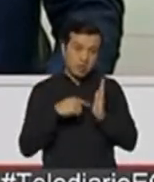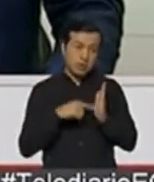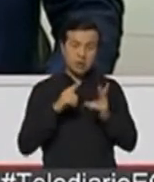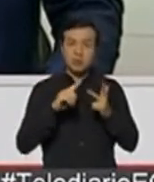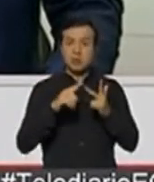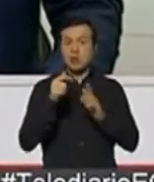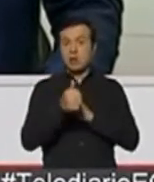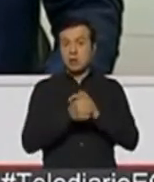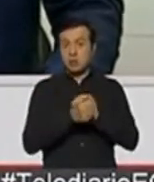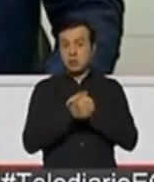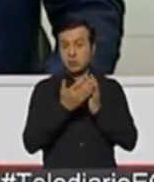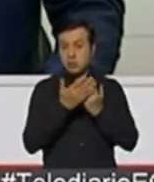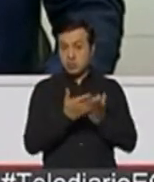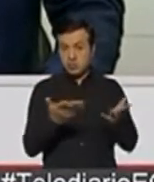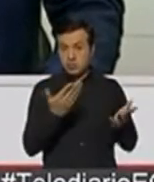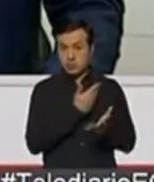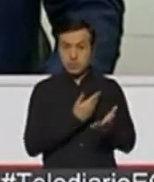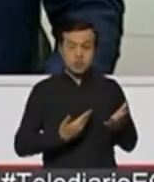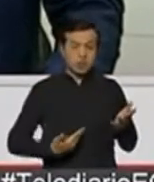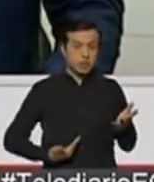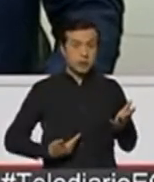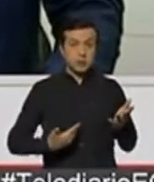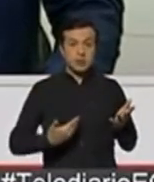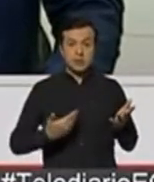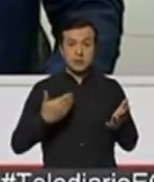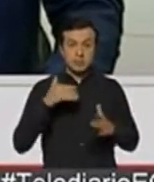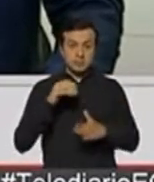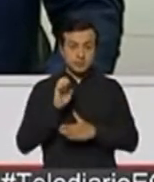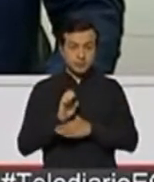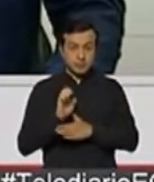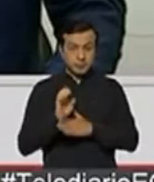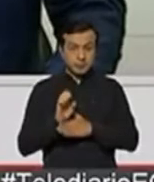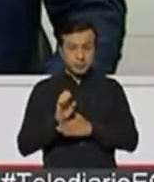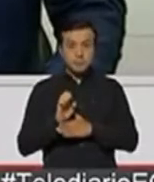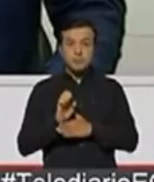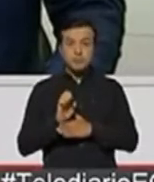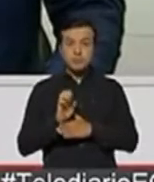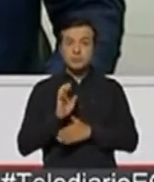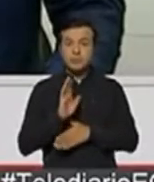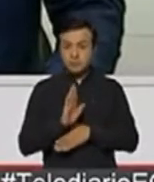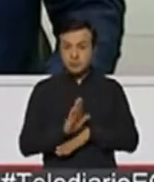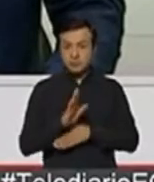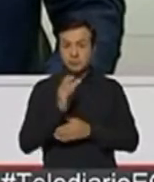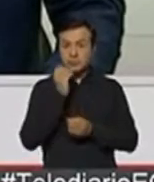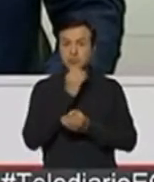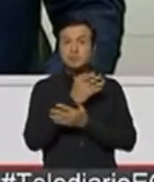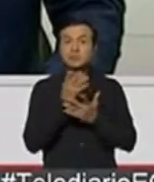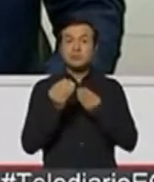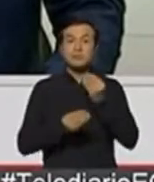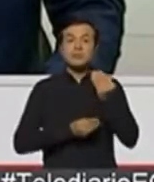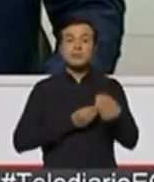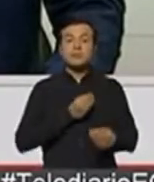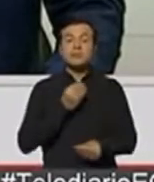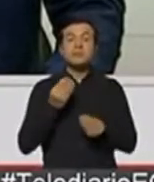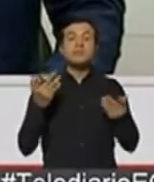de Galápagos, el presidente nacional de la República anunció que